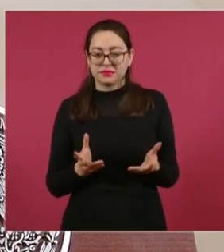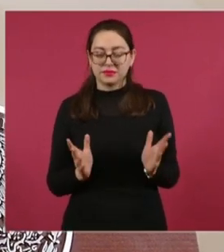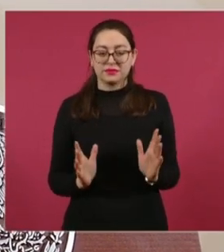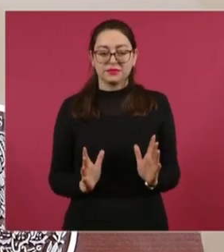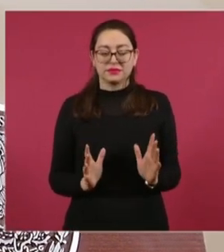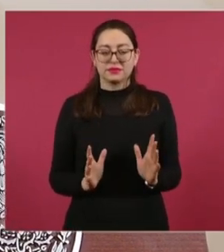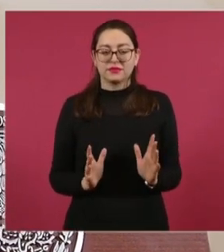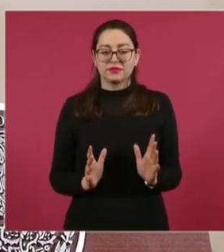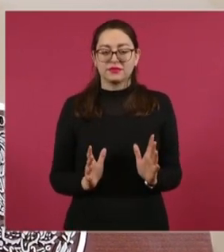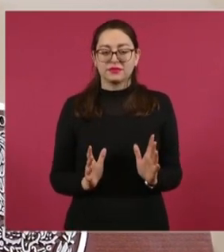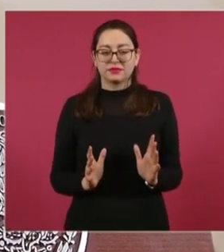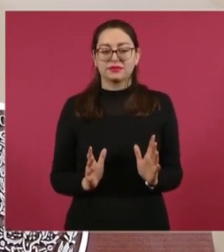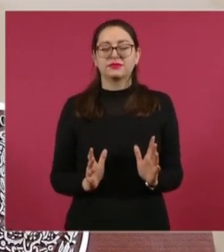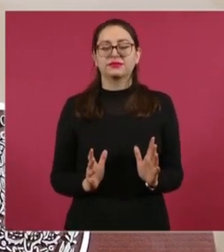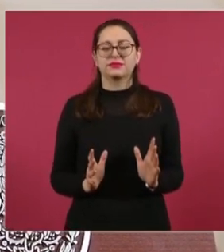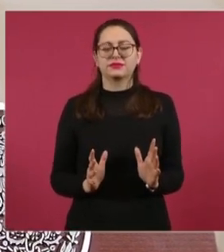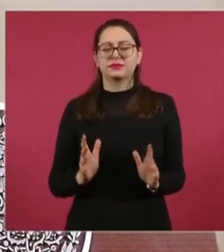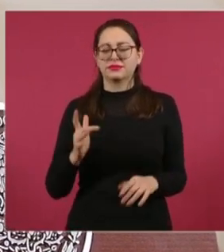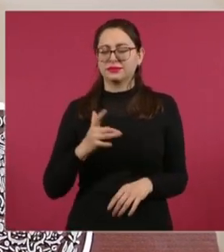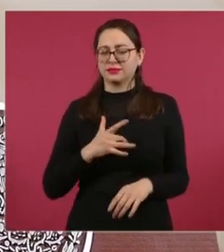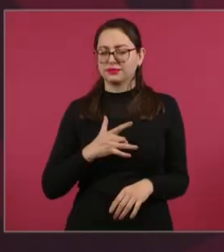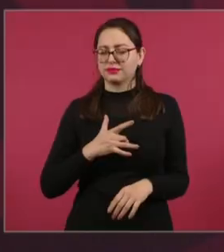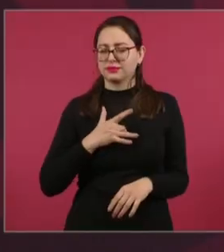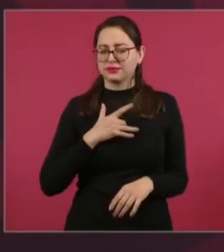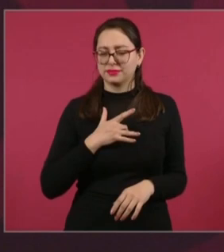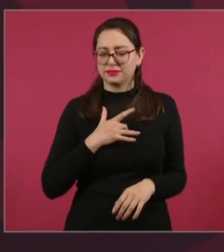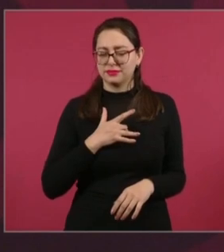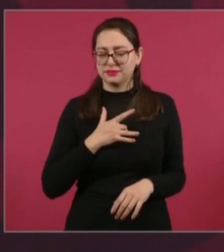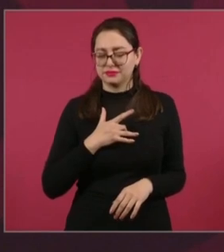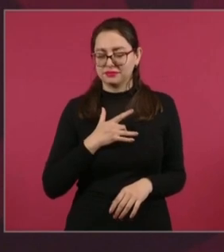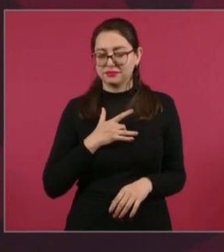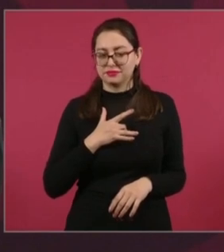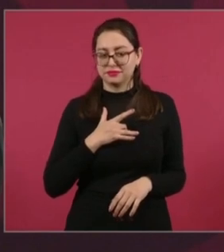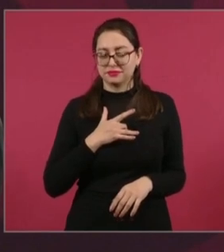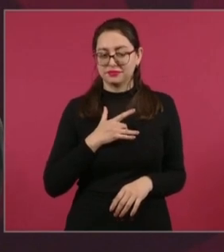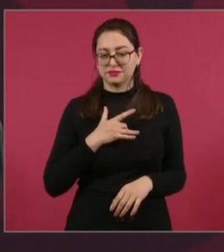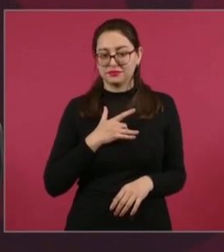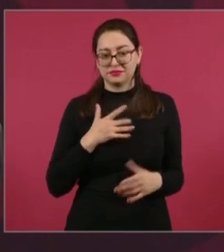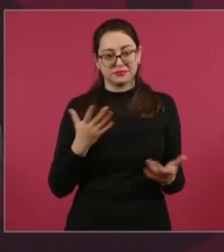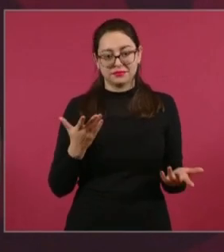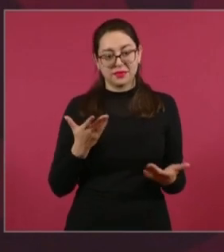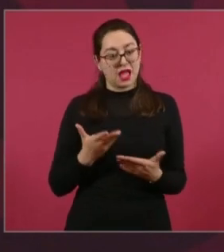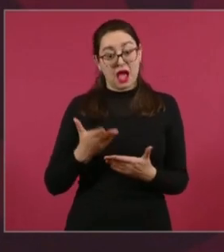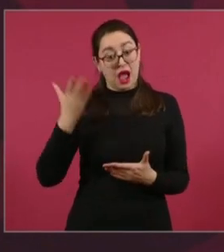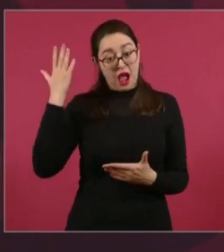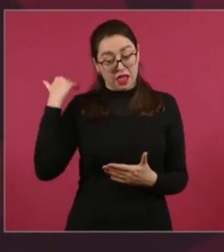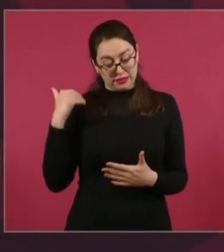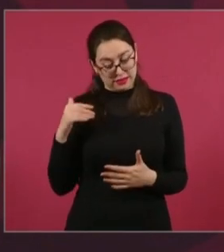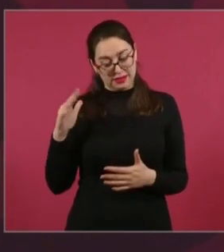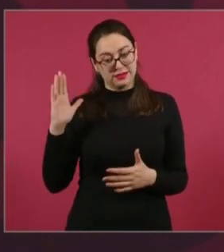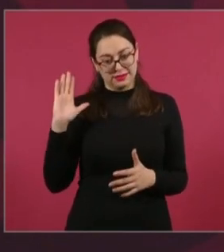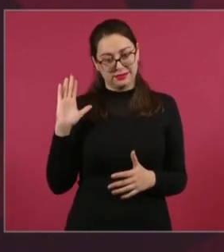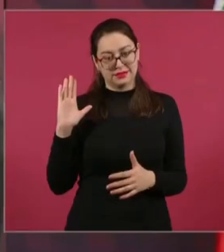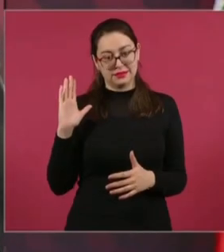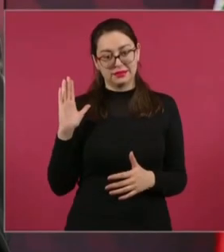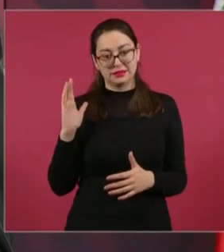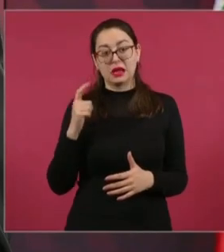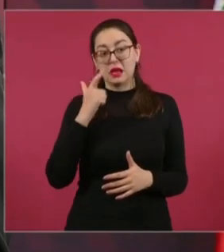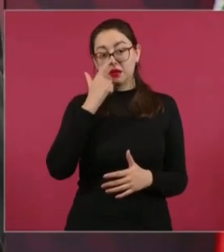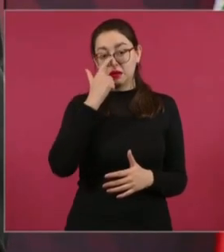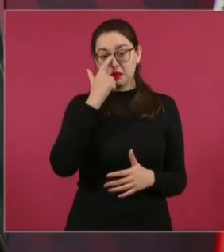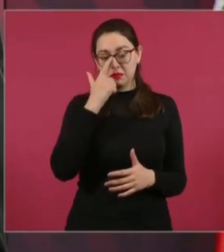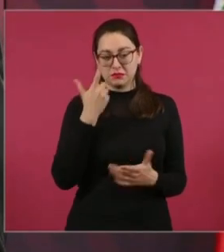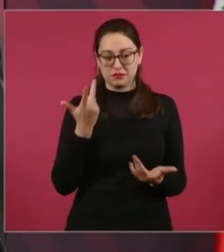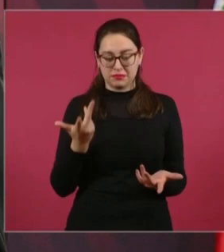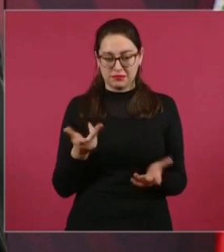cuando uno va, cuando antes, yo no sé cómo estén ahora los videos, pero si lleva